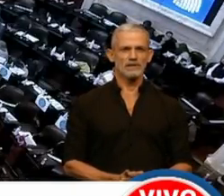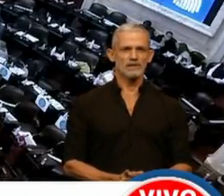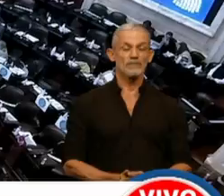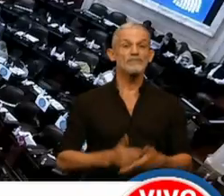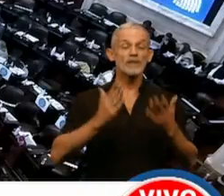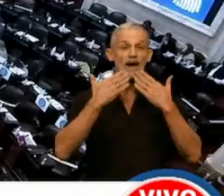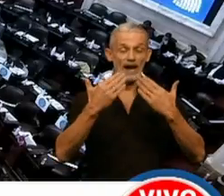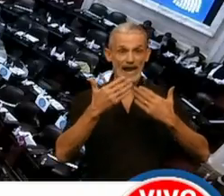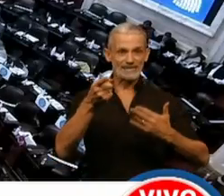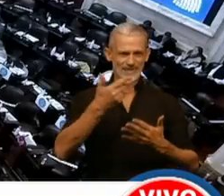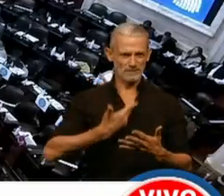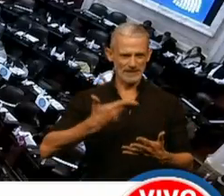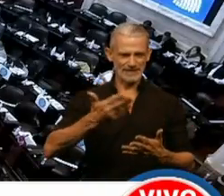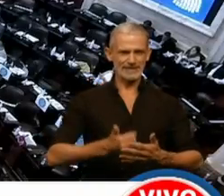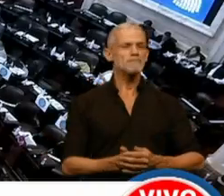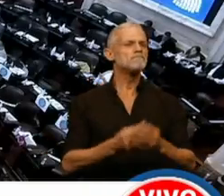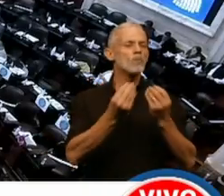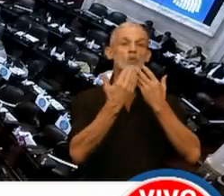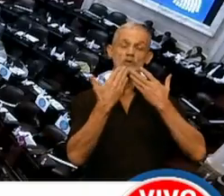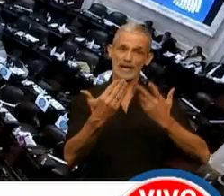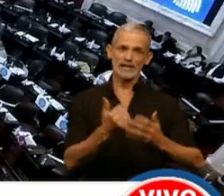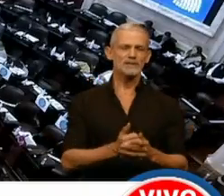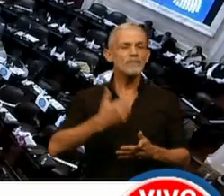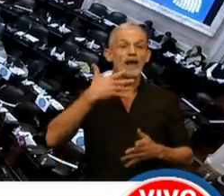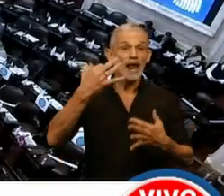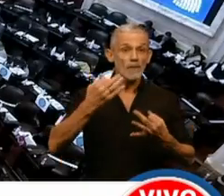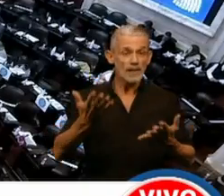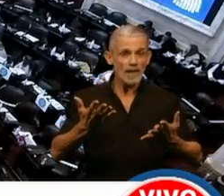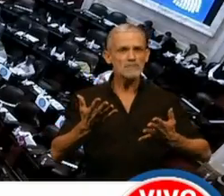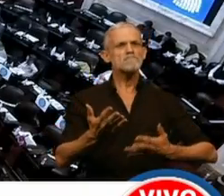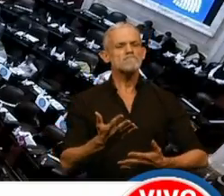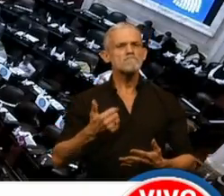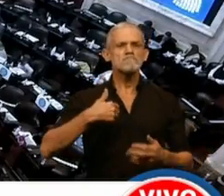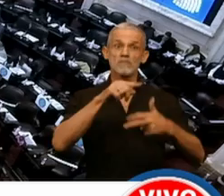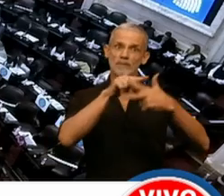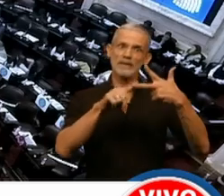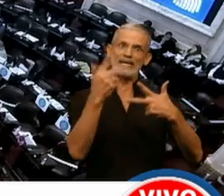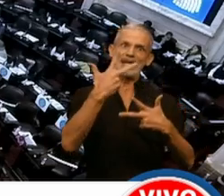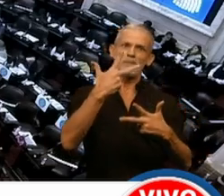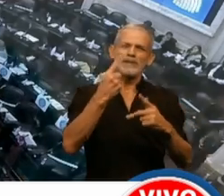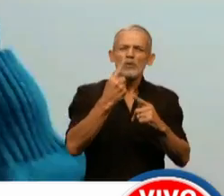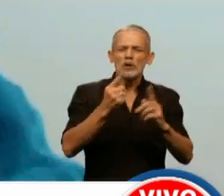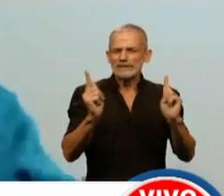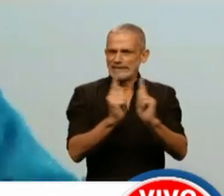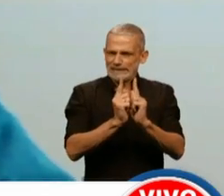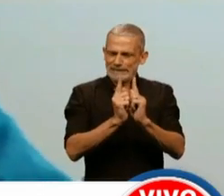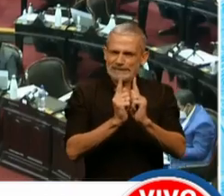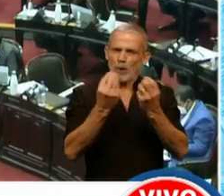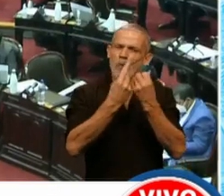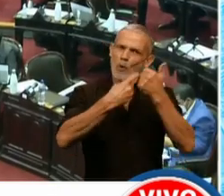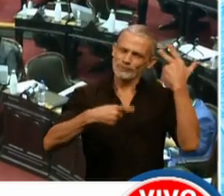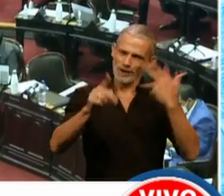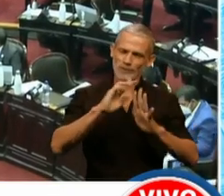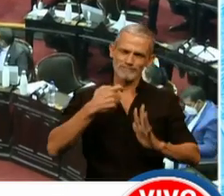gracias presidente muchas gracias la verdad que tengo tres minutos son muchas las cosas que quisiera decir